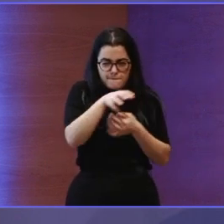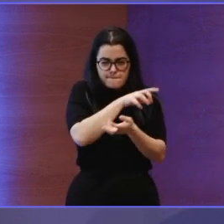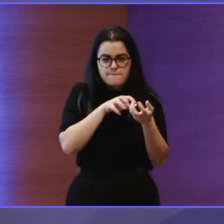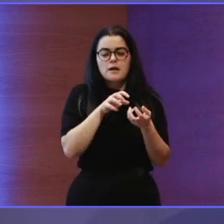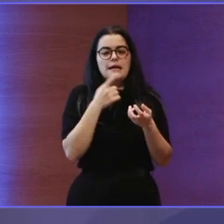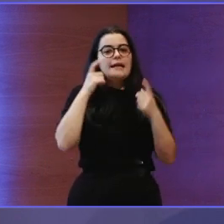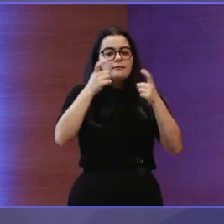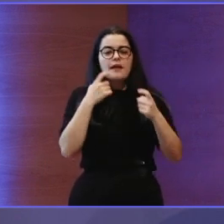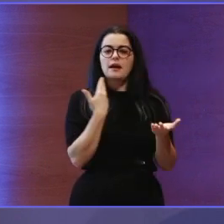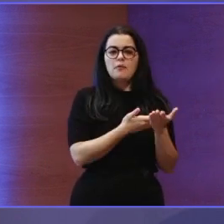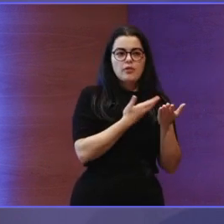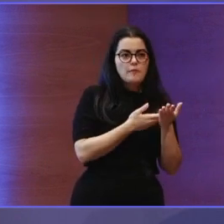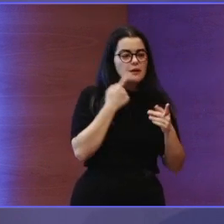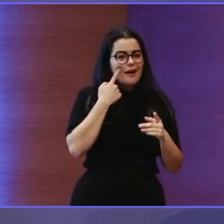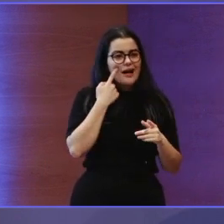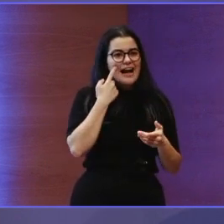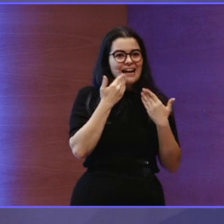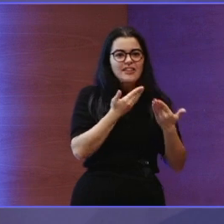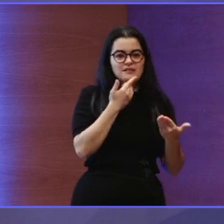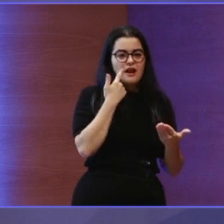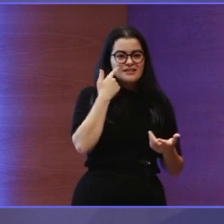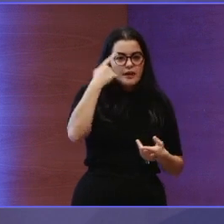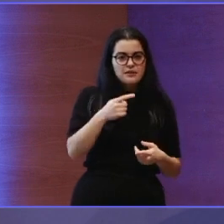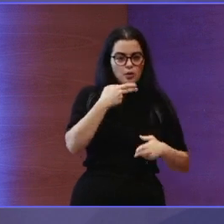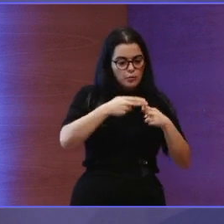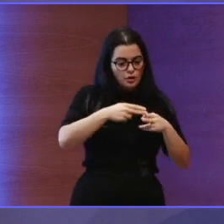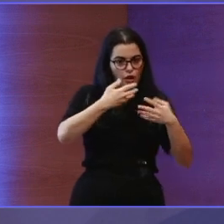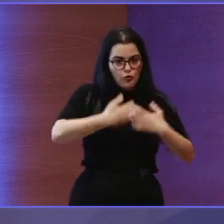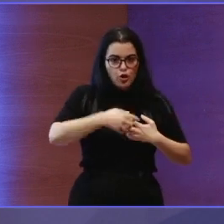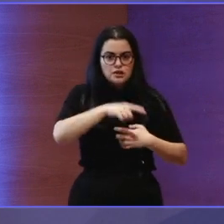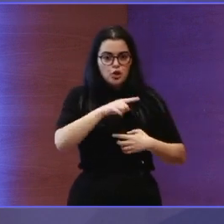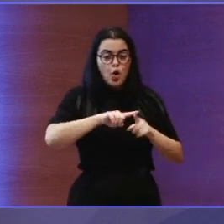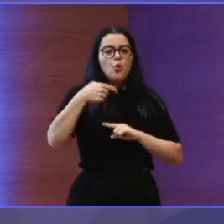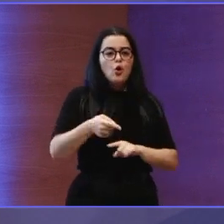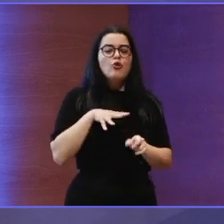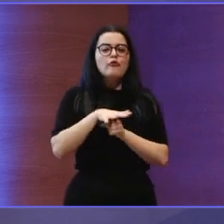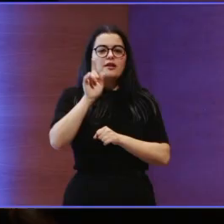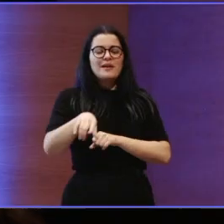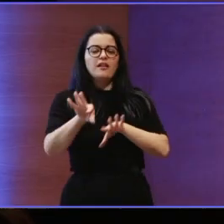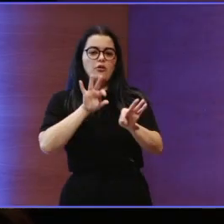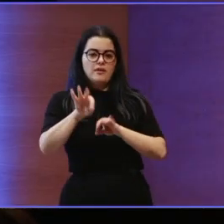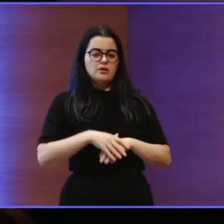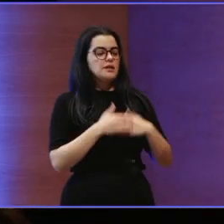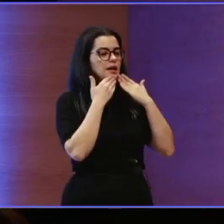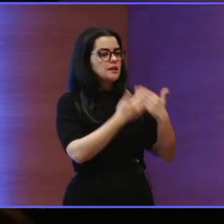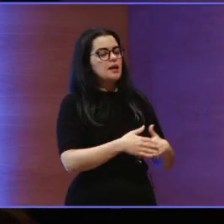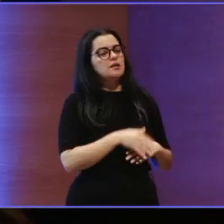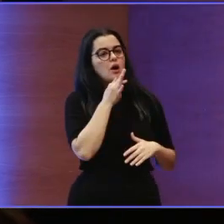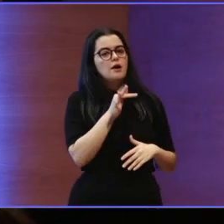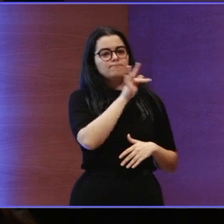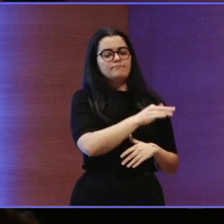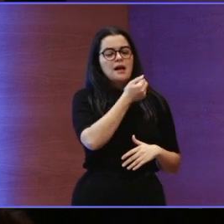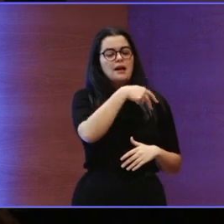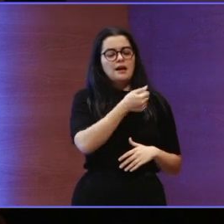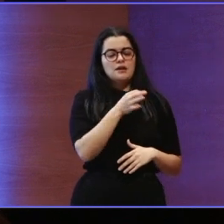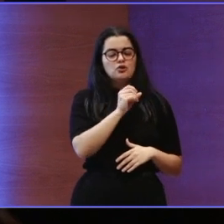política ha funcionado o no ha funcionado permita mejorar el proceso de toma de decisiones m yose va damos paso aana Sofi